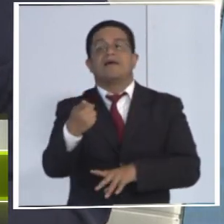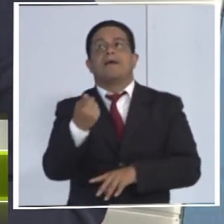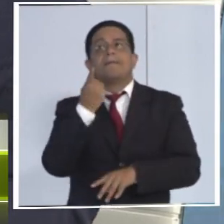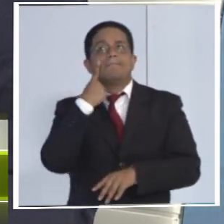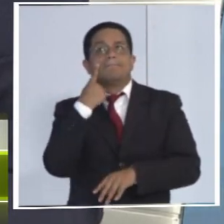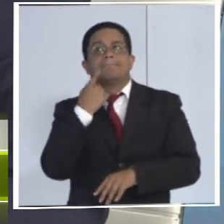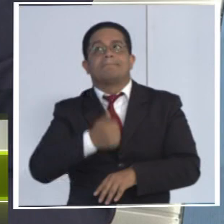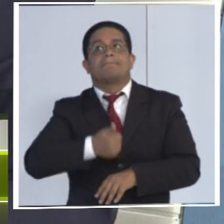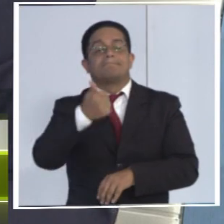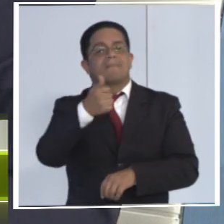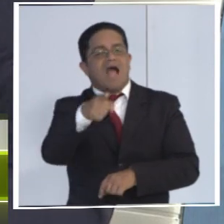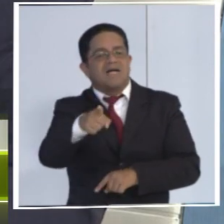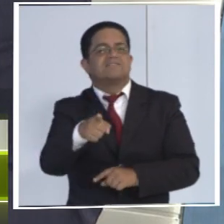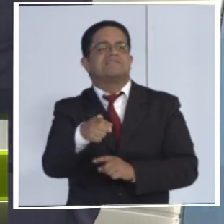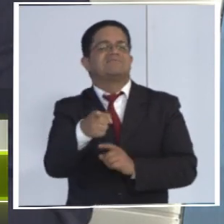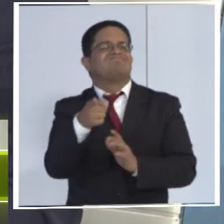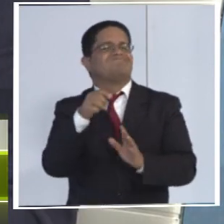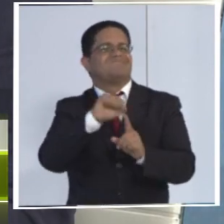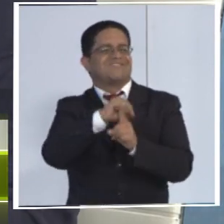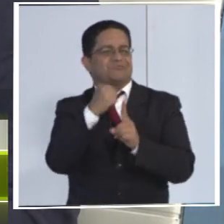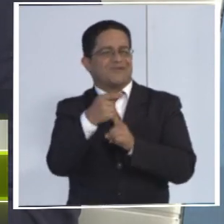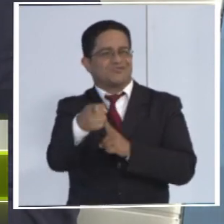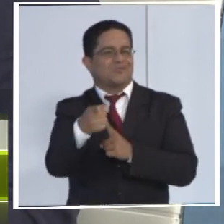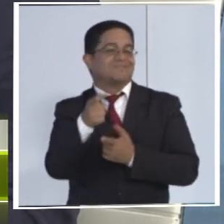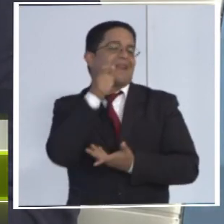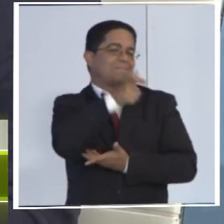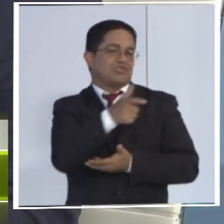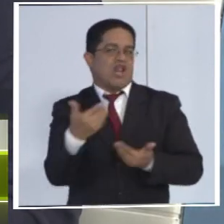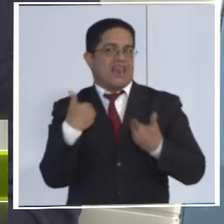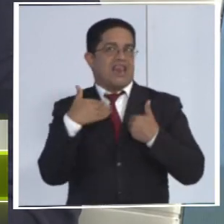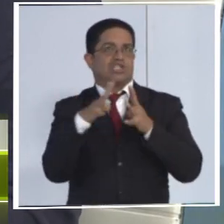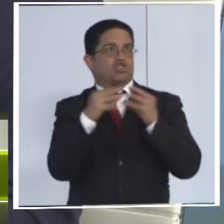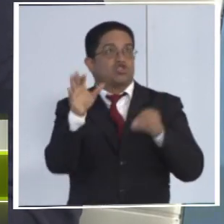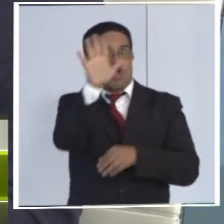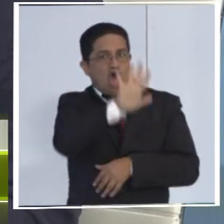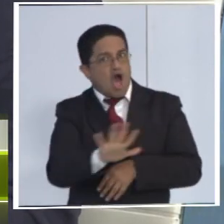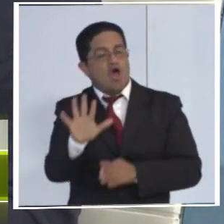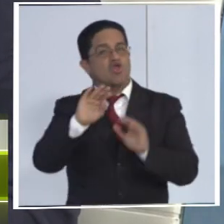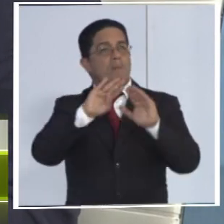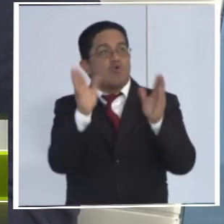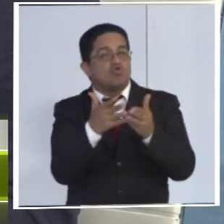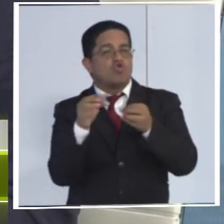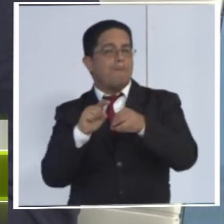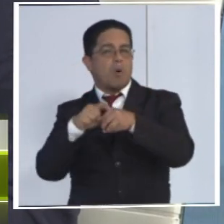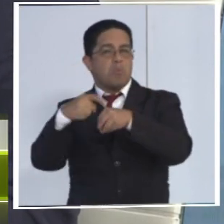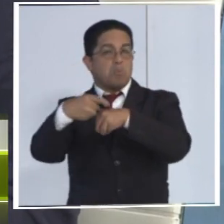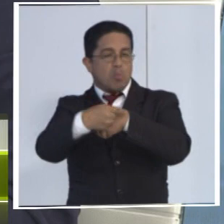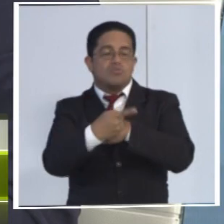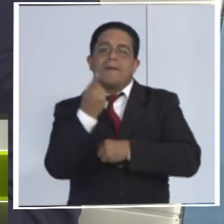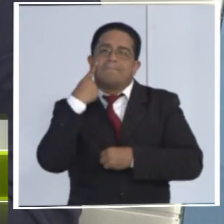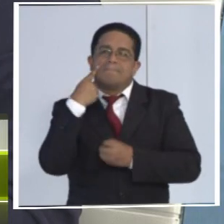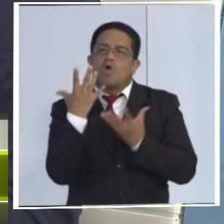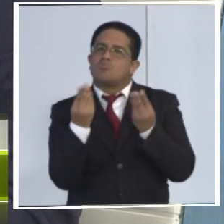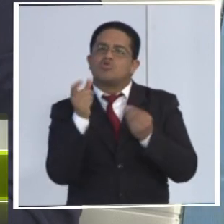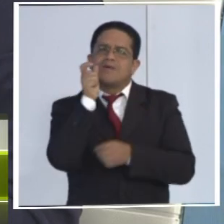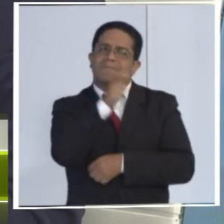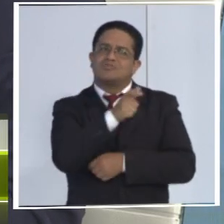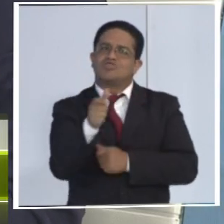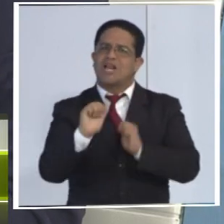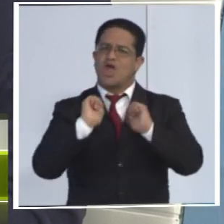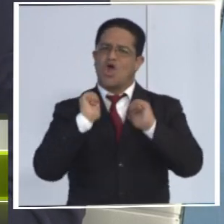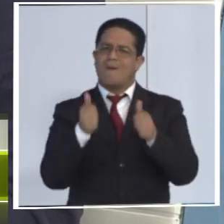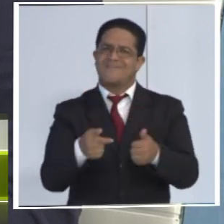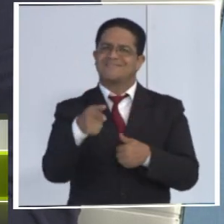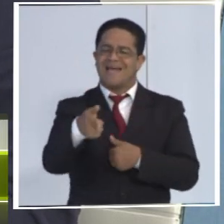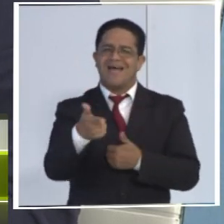tomó, incluso esta pandemia que afectó a todos los países en el mundo, vimos cómo muchas personas empezaron a sufrir